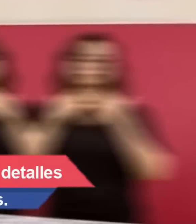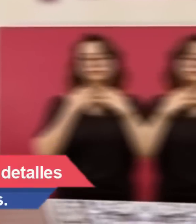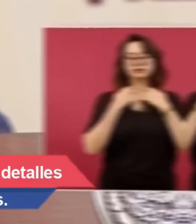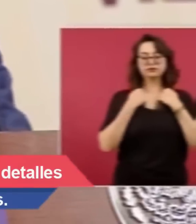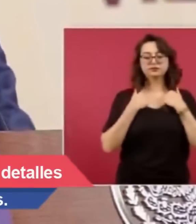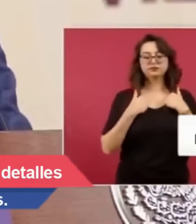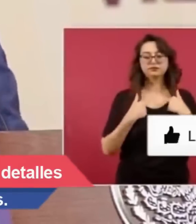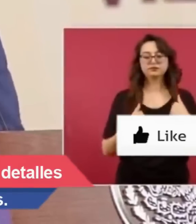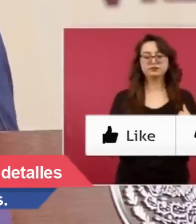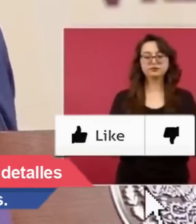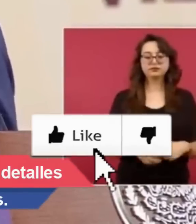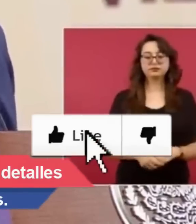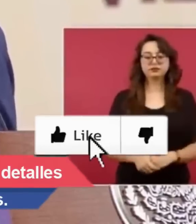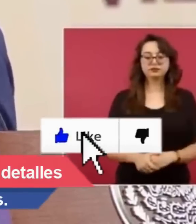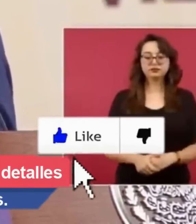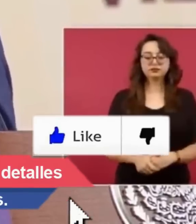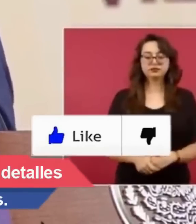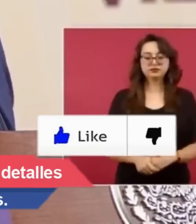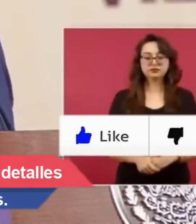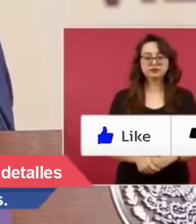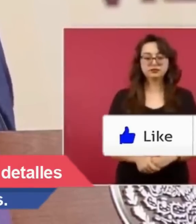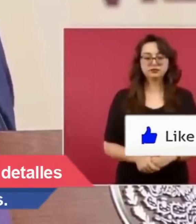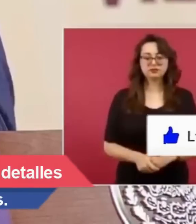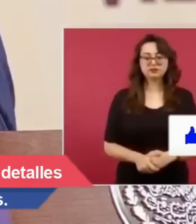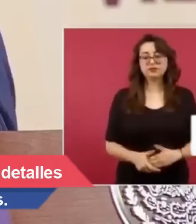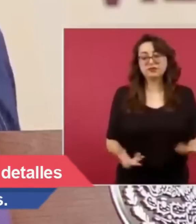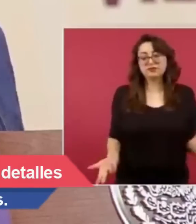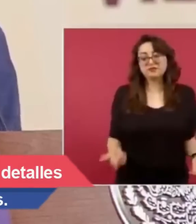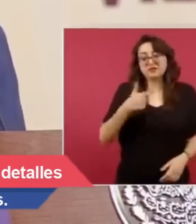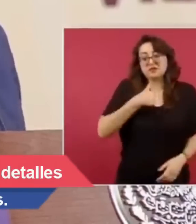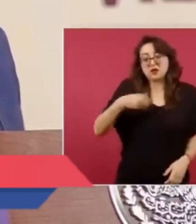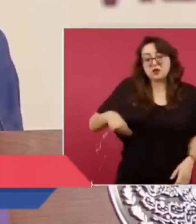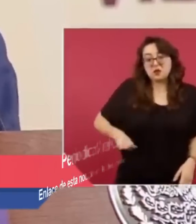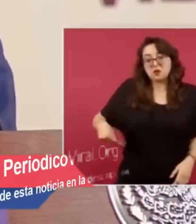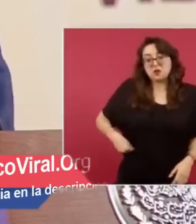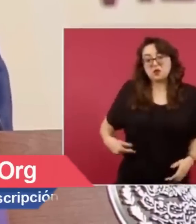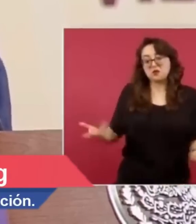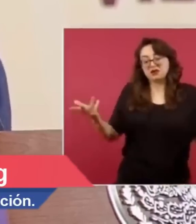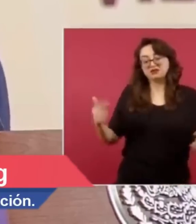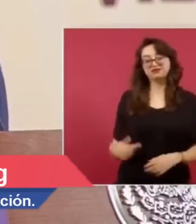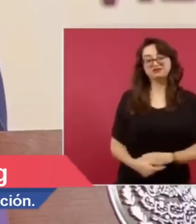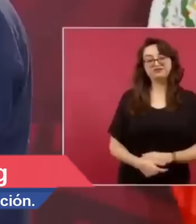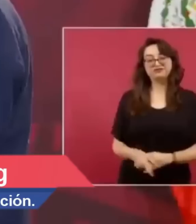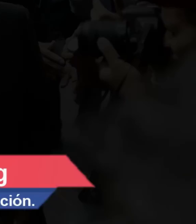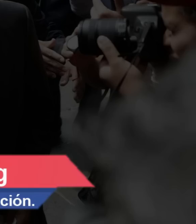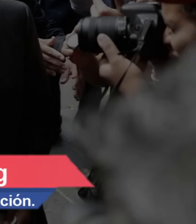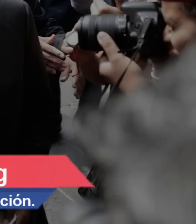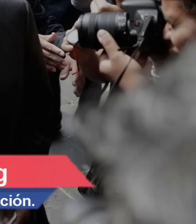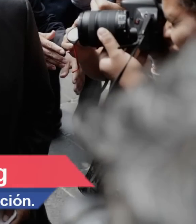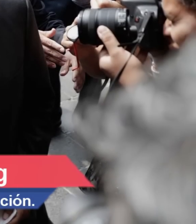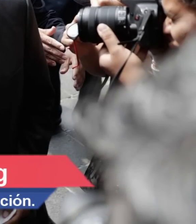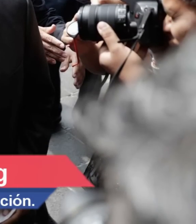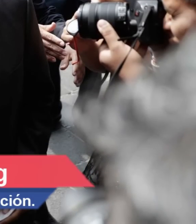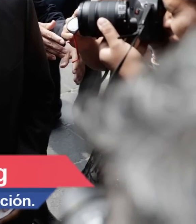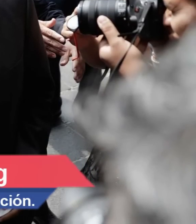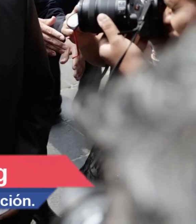no estuvo expuesto al sol ni a las altas temperaturas que alcanzan hasta 42 grados en estos días. Además, por la hora en que sufrió